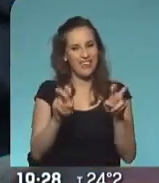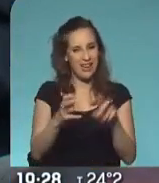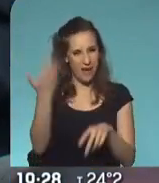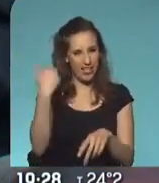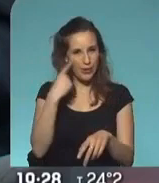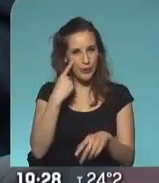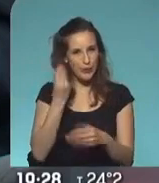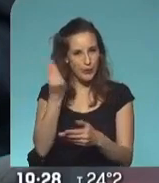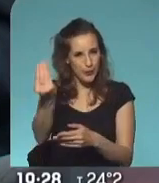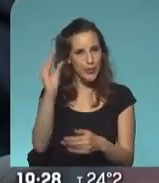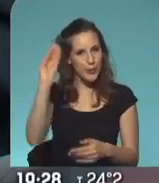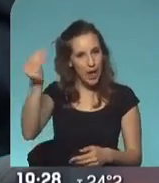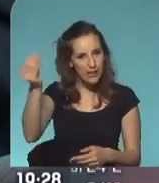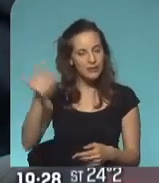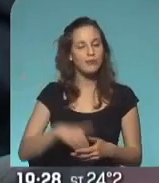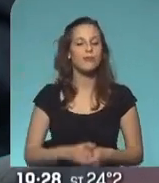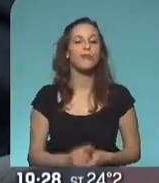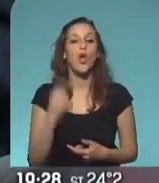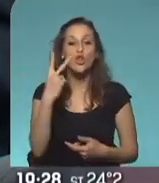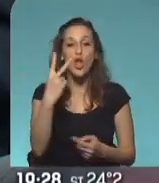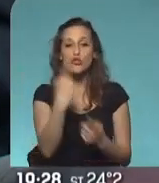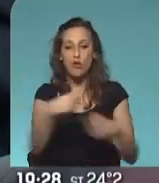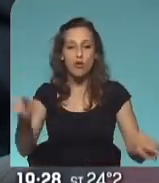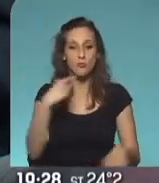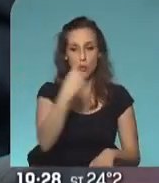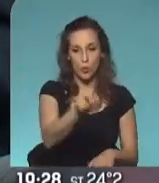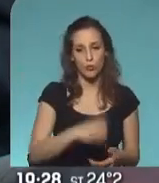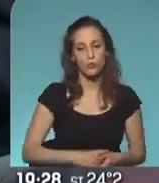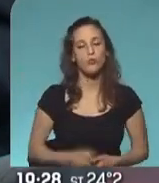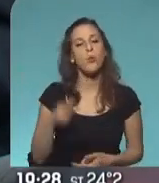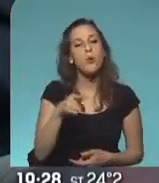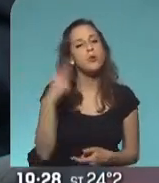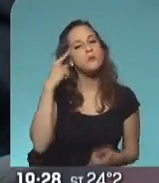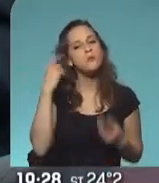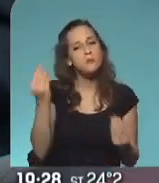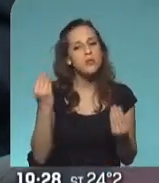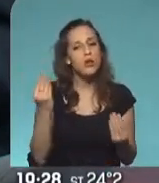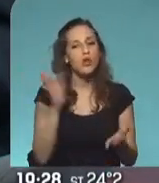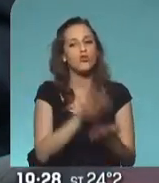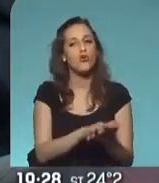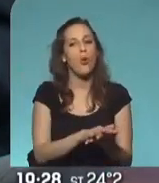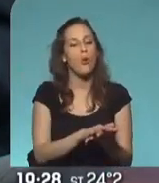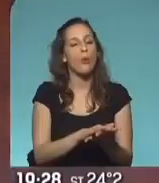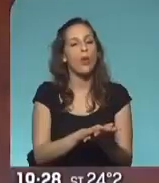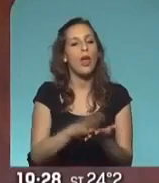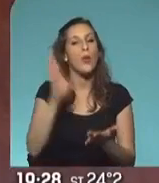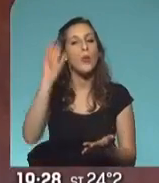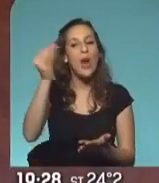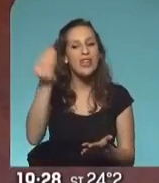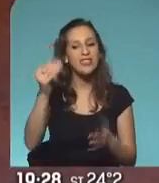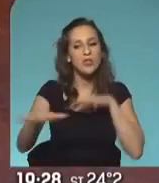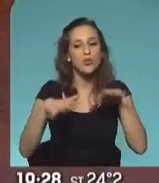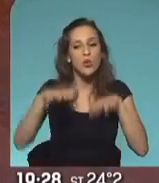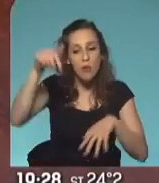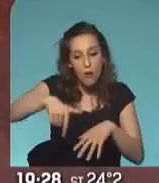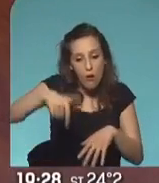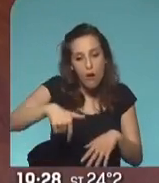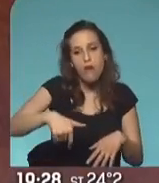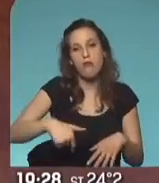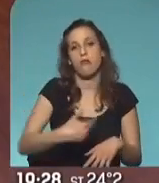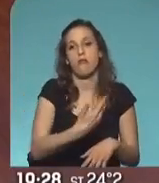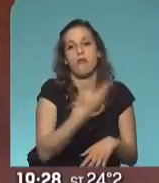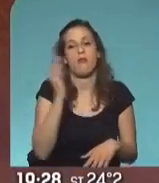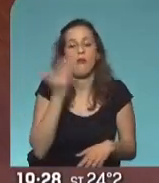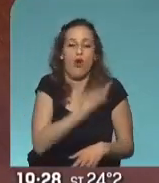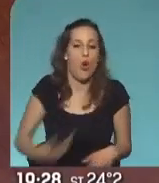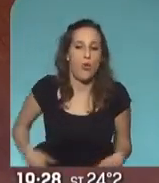las dos preguntas. Por un lado, voy a consultarte cuál es tu punto de vista acerca de lo que está atravesando ahora Brasil, del gobierno de Bolsonaro, o por